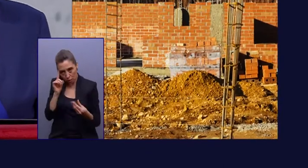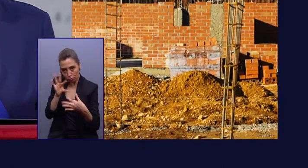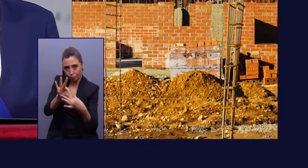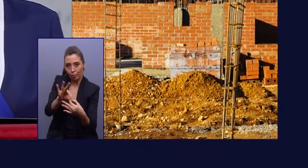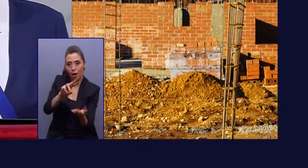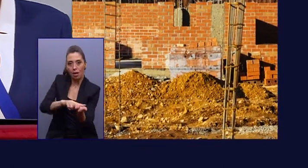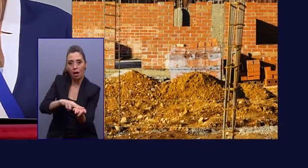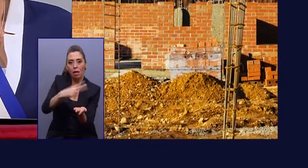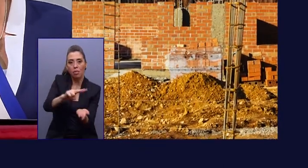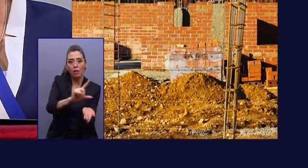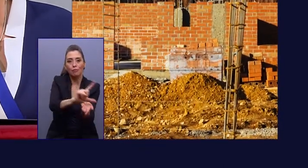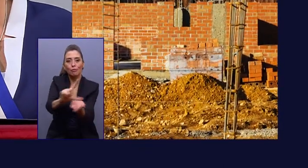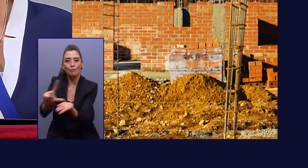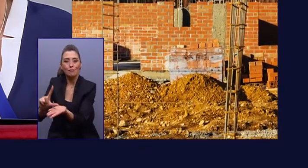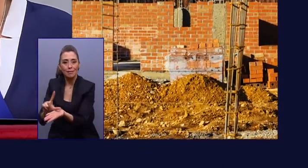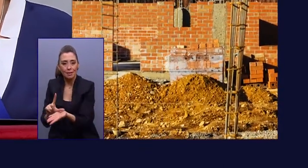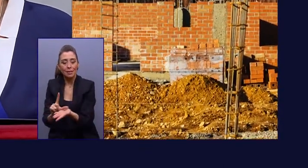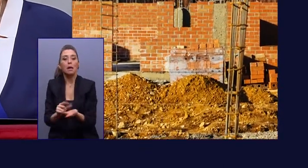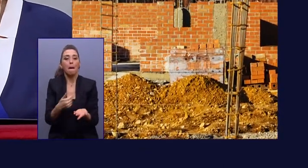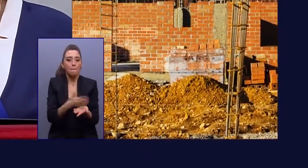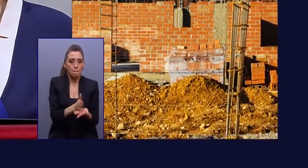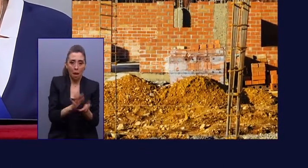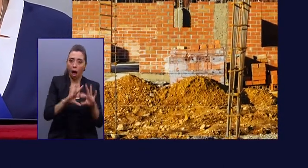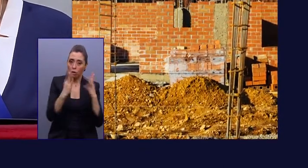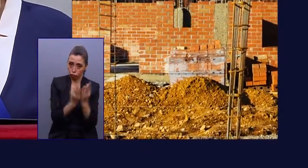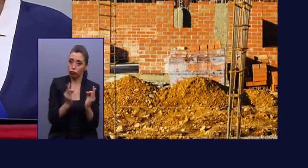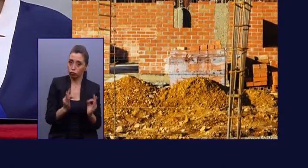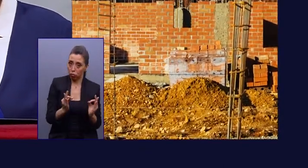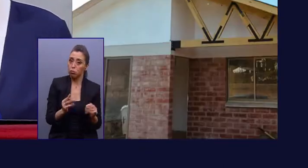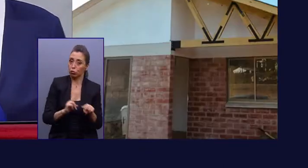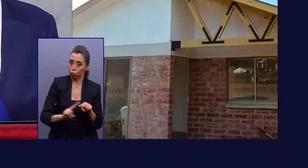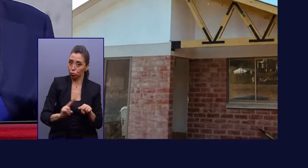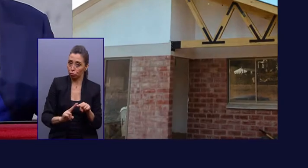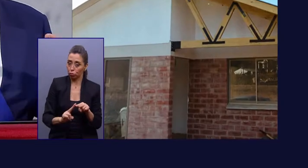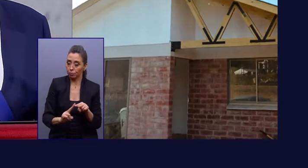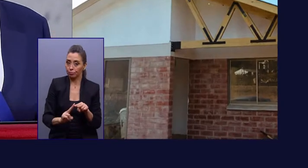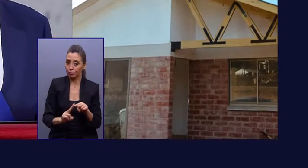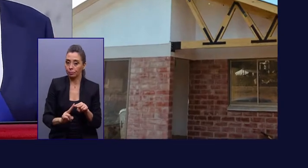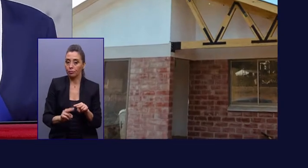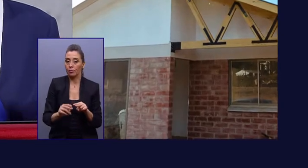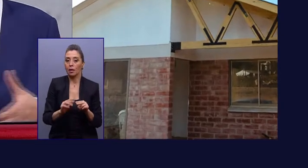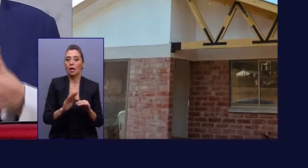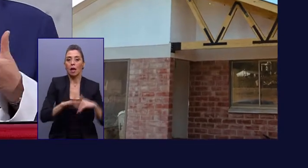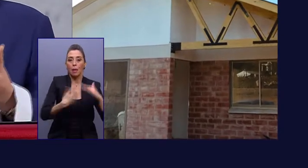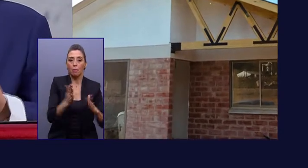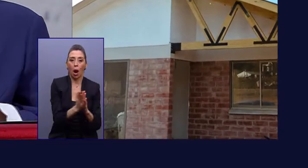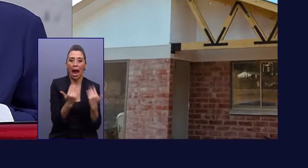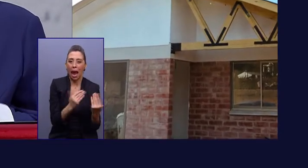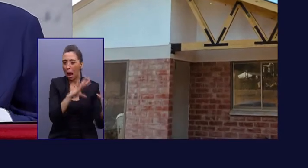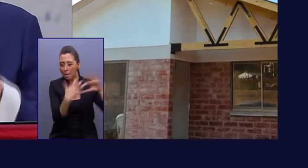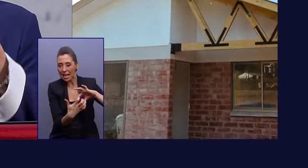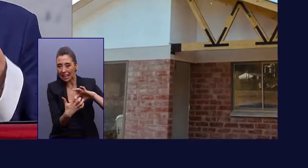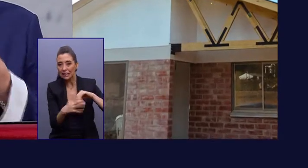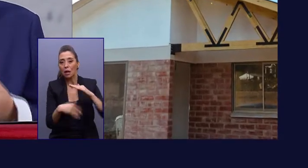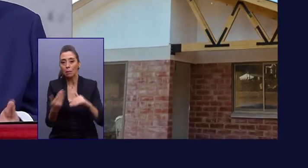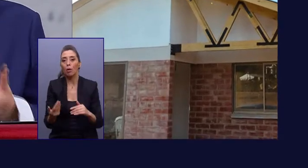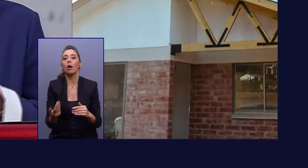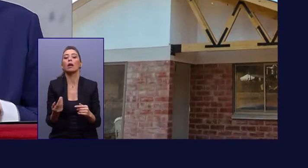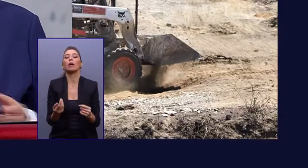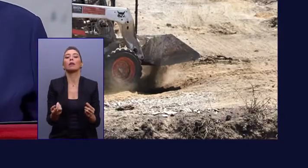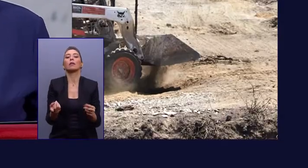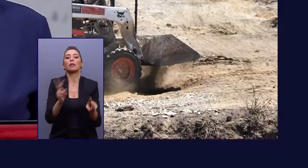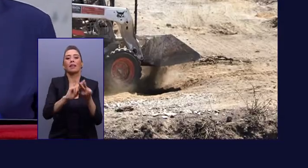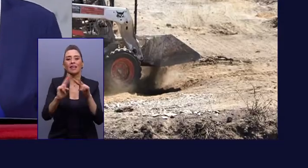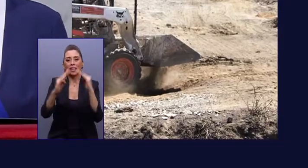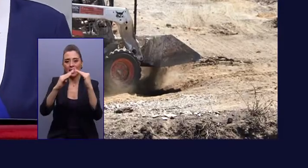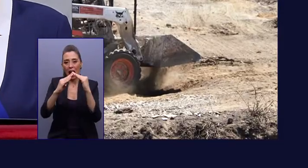cada zona. Llevamos adelante planes integrales, luego de la emergencia, digamos, que han contemplado reposición y